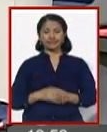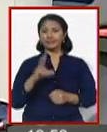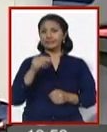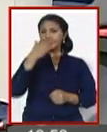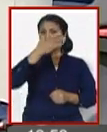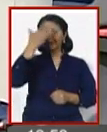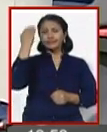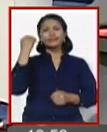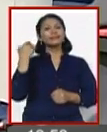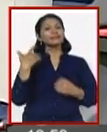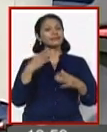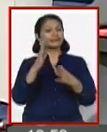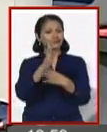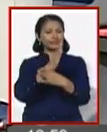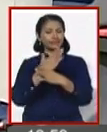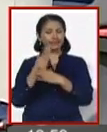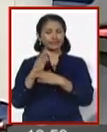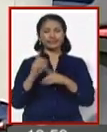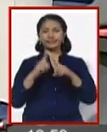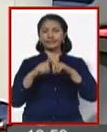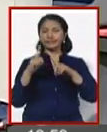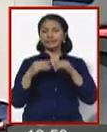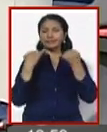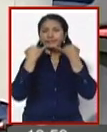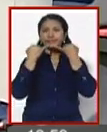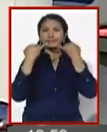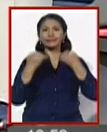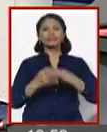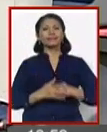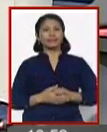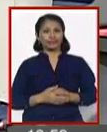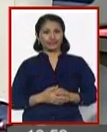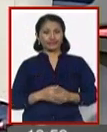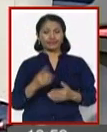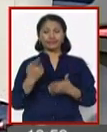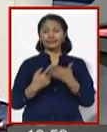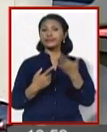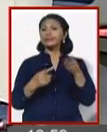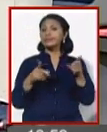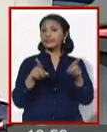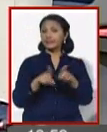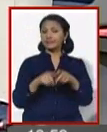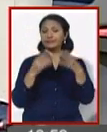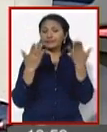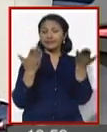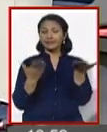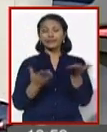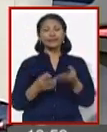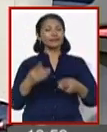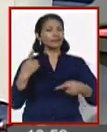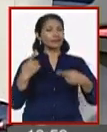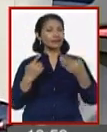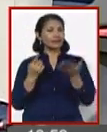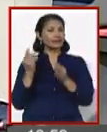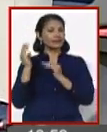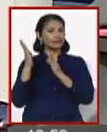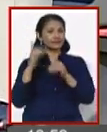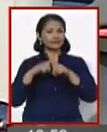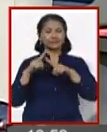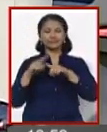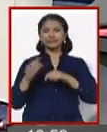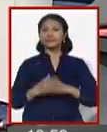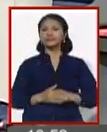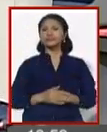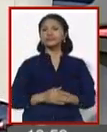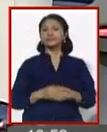que olvidarnos también, porque hay que compartir diferentes informaciones en cuanto a los seguidores. Y les cuento que también se genera un debate, así que muy interesante.